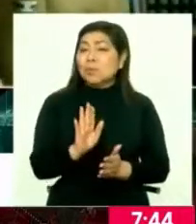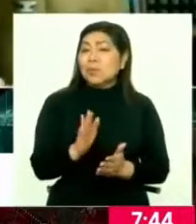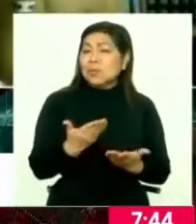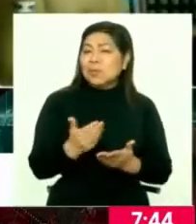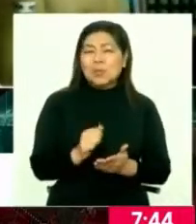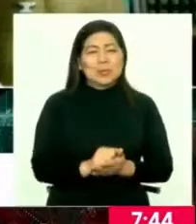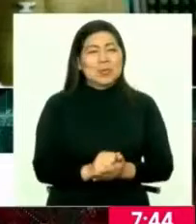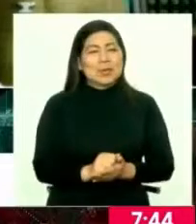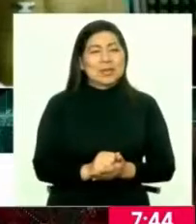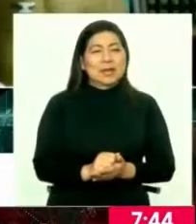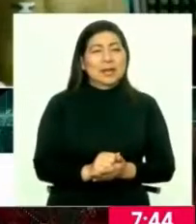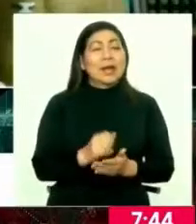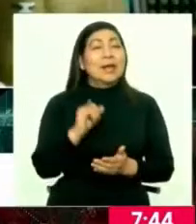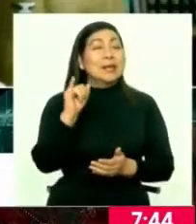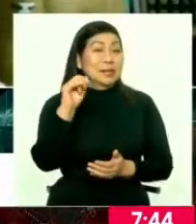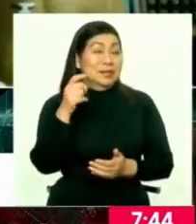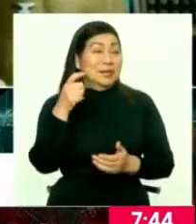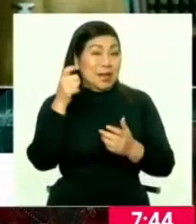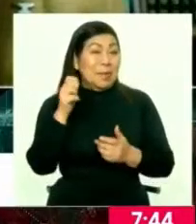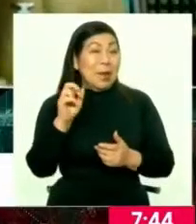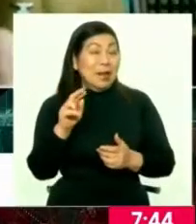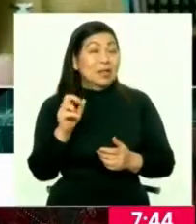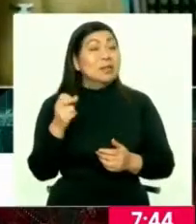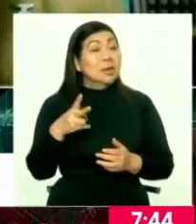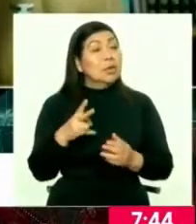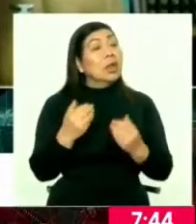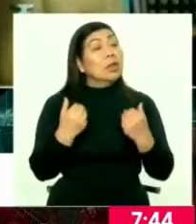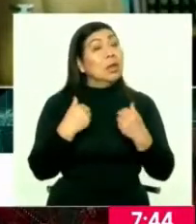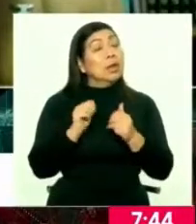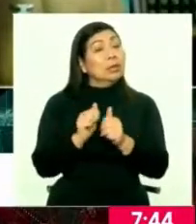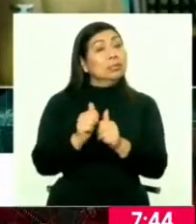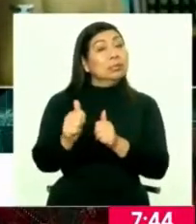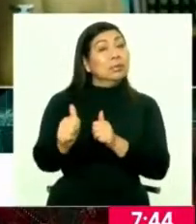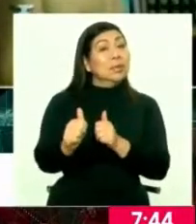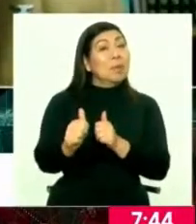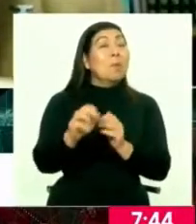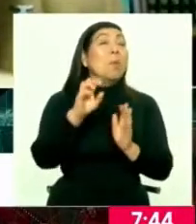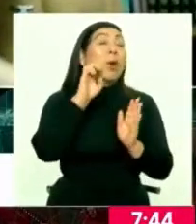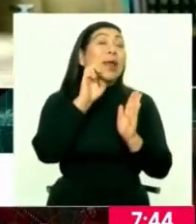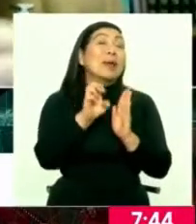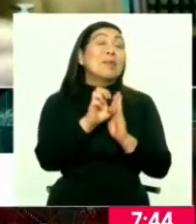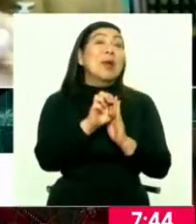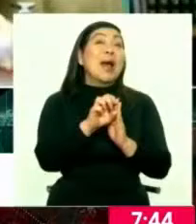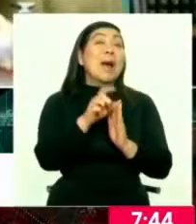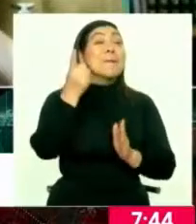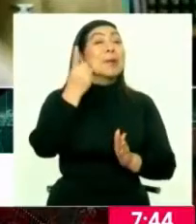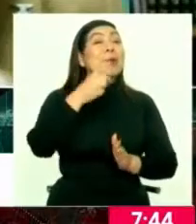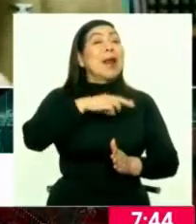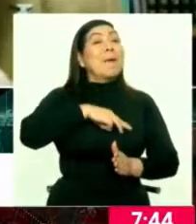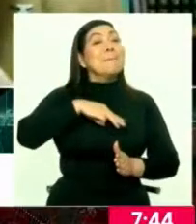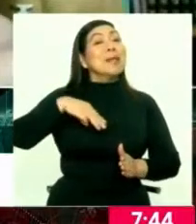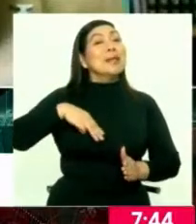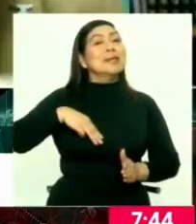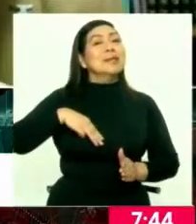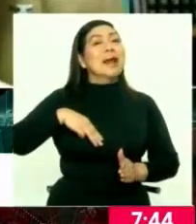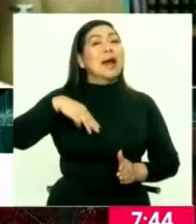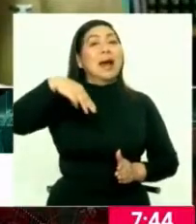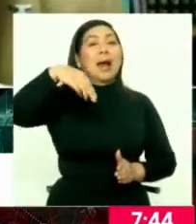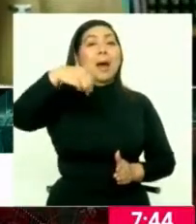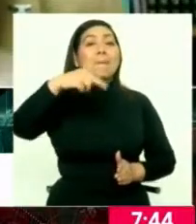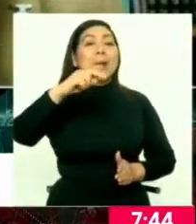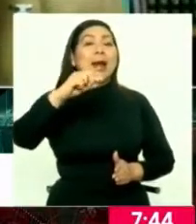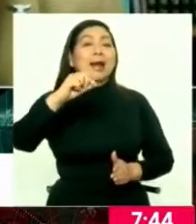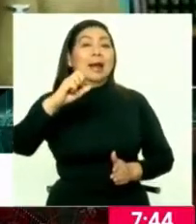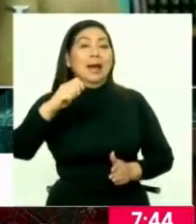que Isabel II tenía seria distancia con Margaret Thatcher, ¿no? No quería bloquear a Sudáfrica por